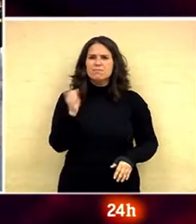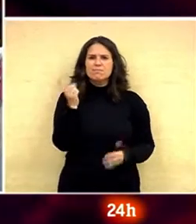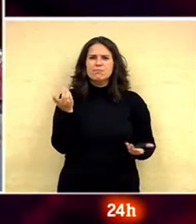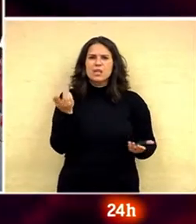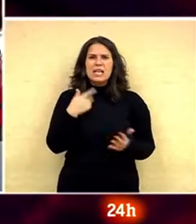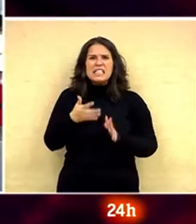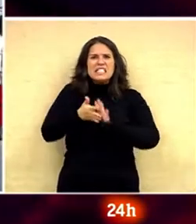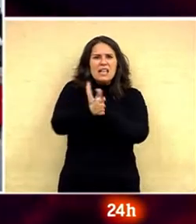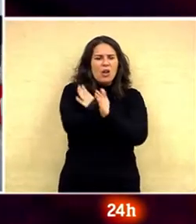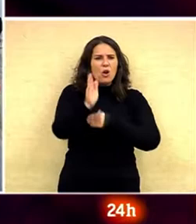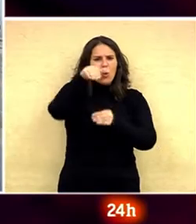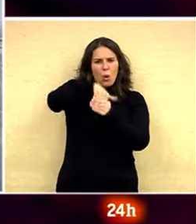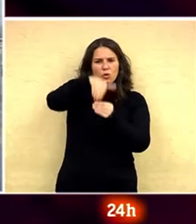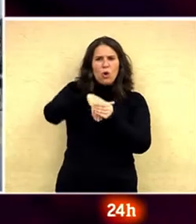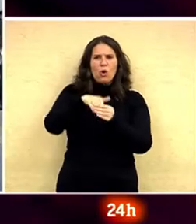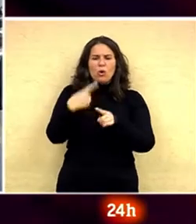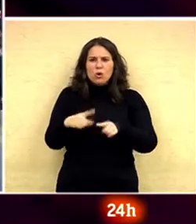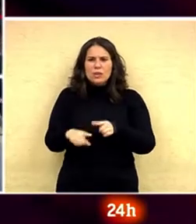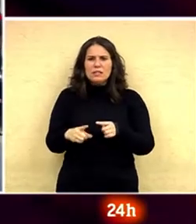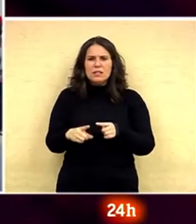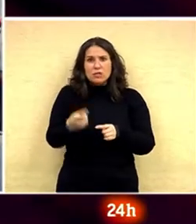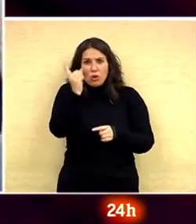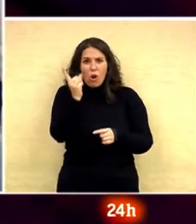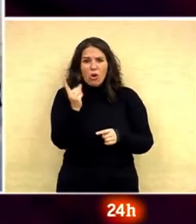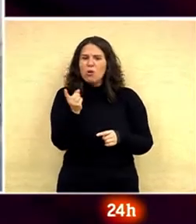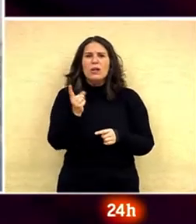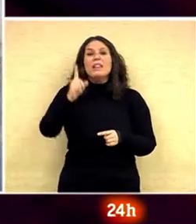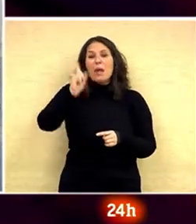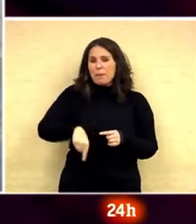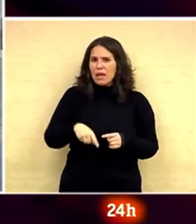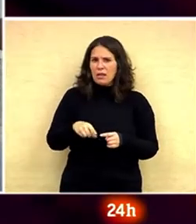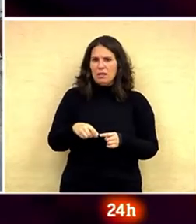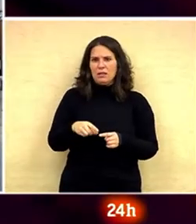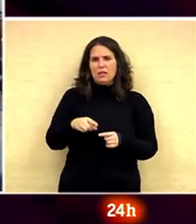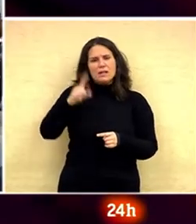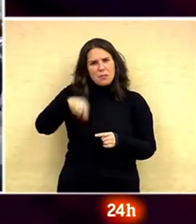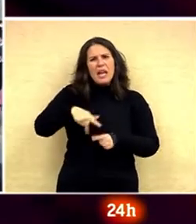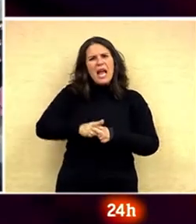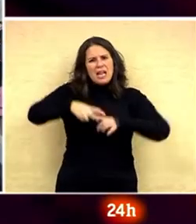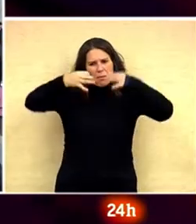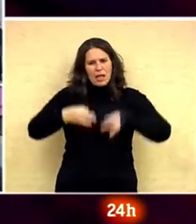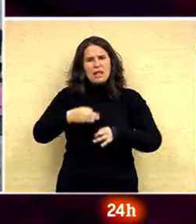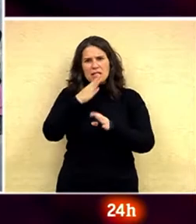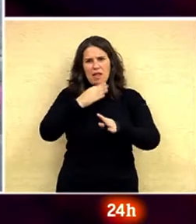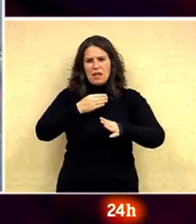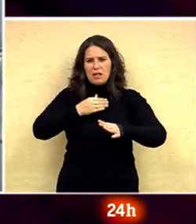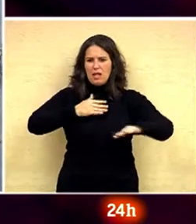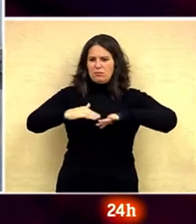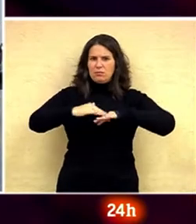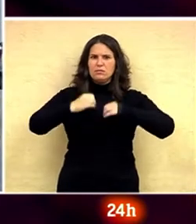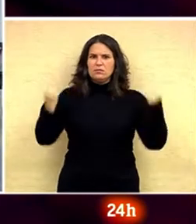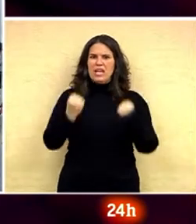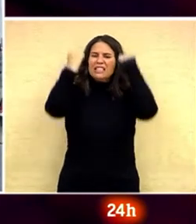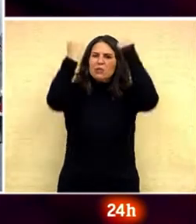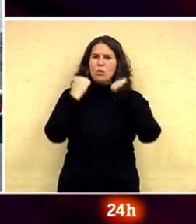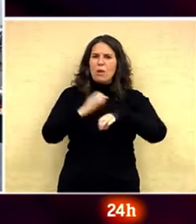su sentido en la expresión del voto en las urnas. Son también, y con igual importancia, herramientas de la actuación